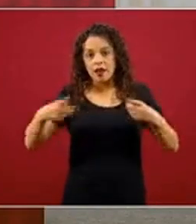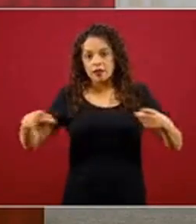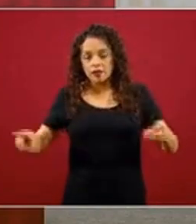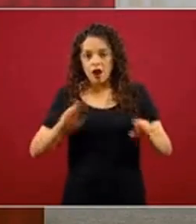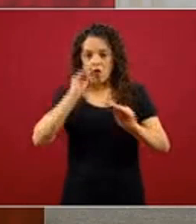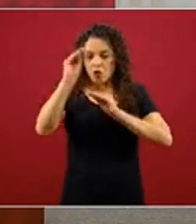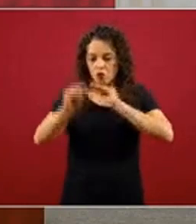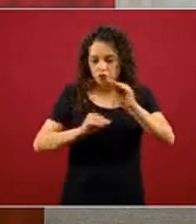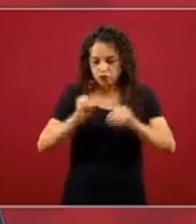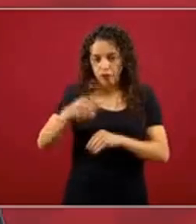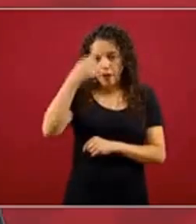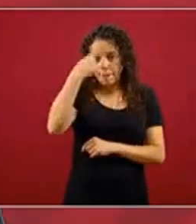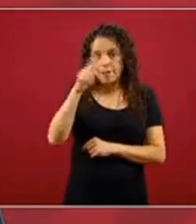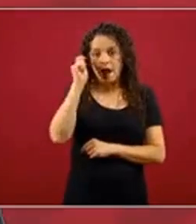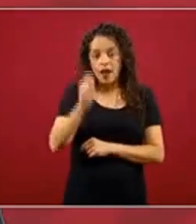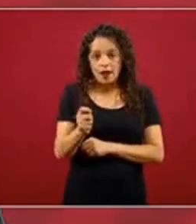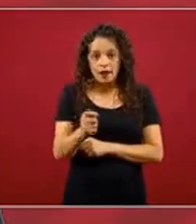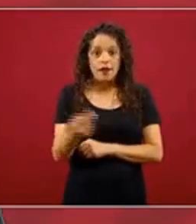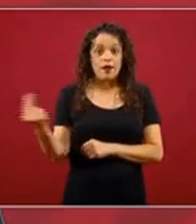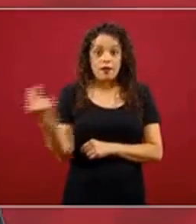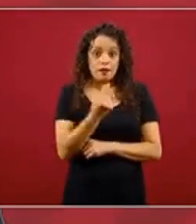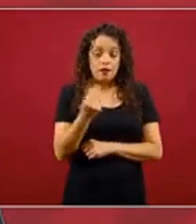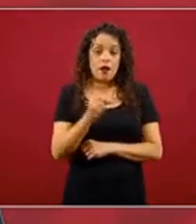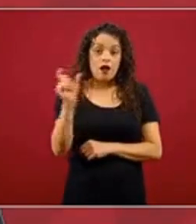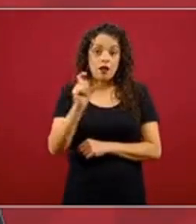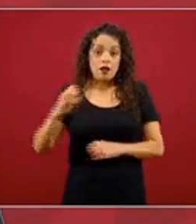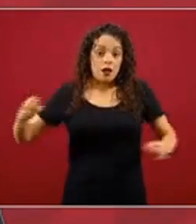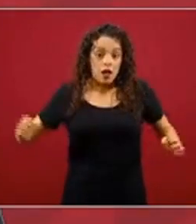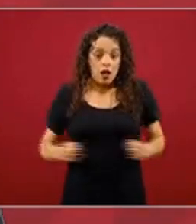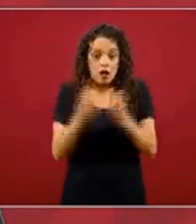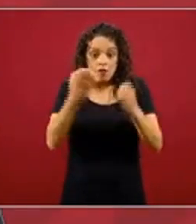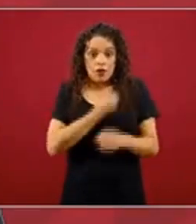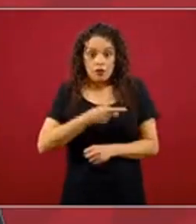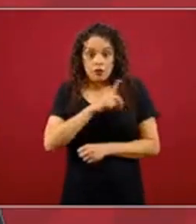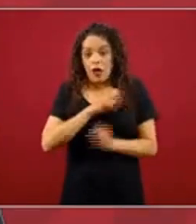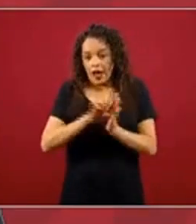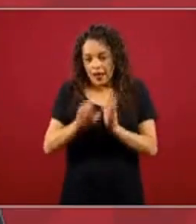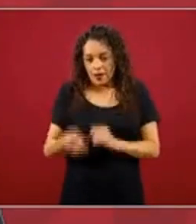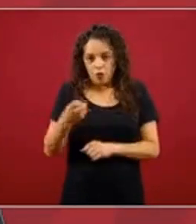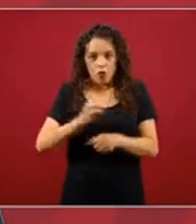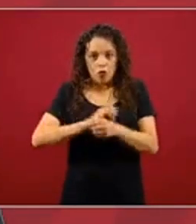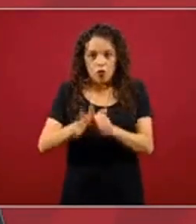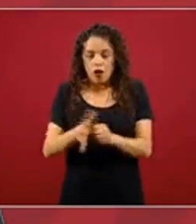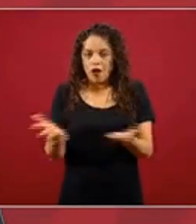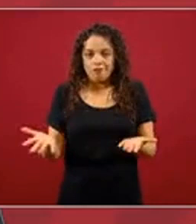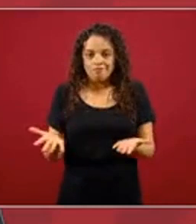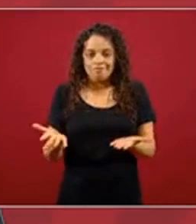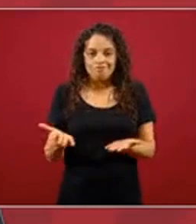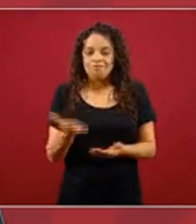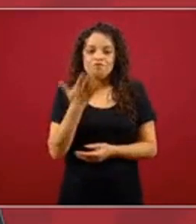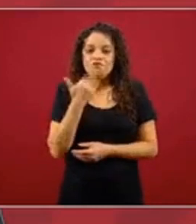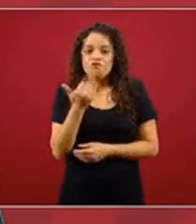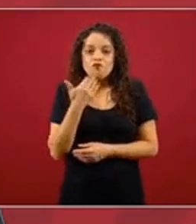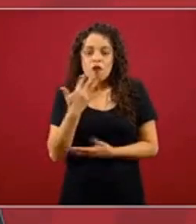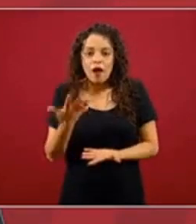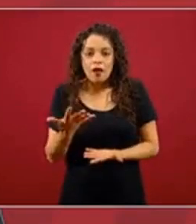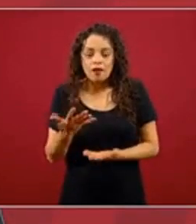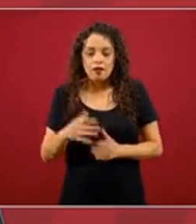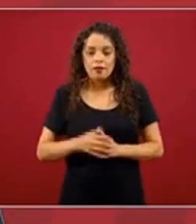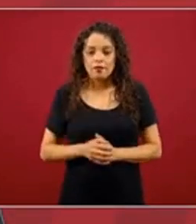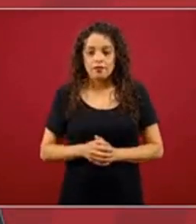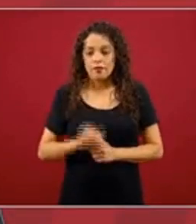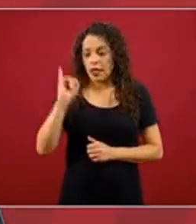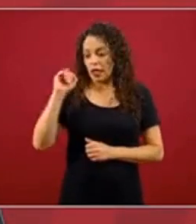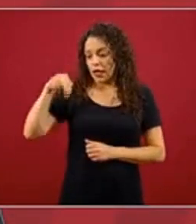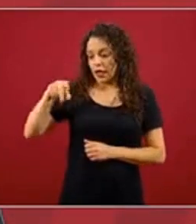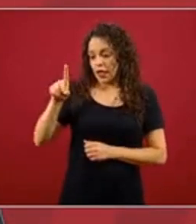para enfrentar fenómenos como este. En la Ciudad de México operaba desde siempre el INDRE,